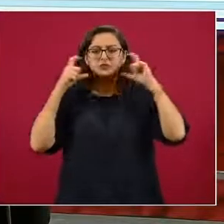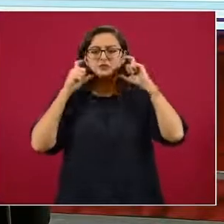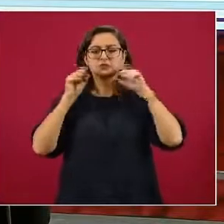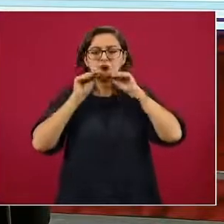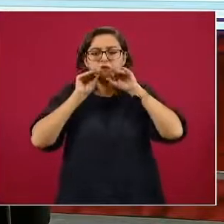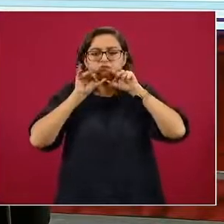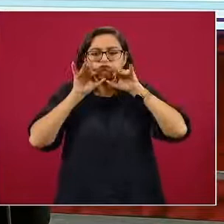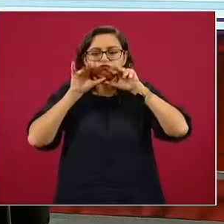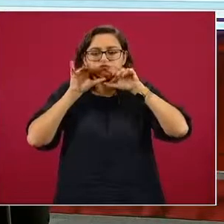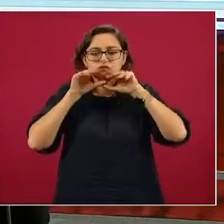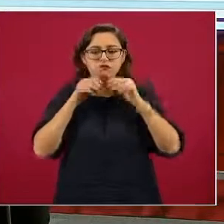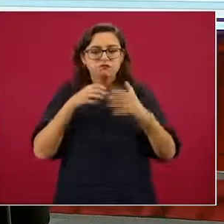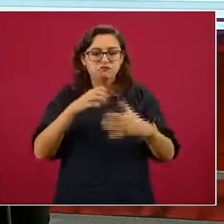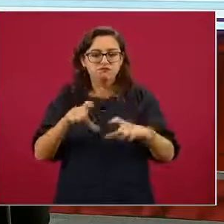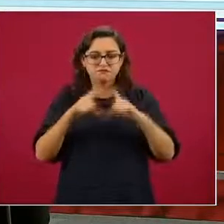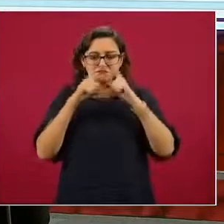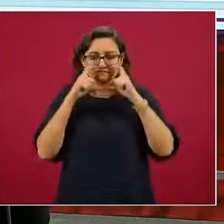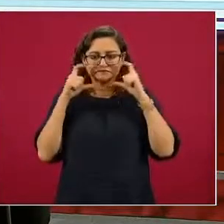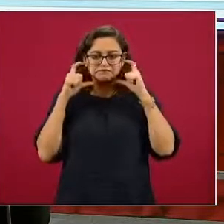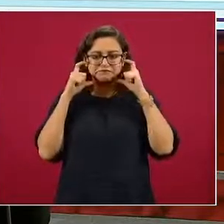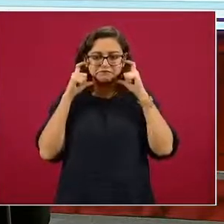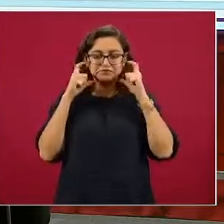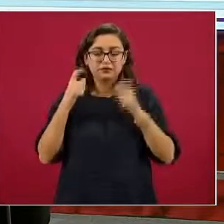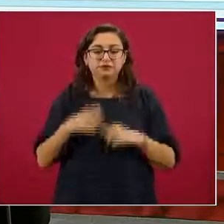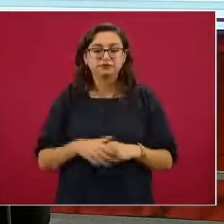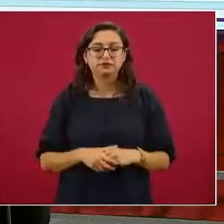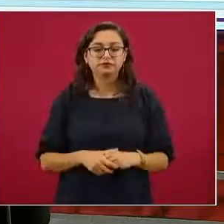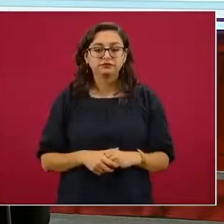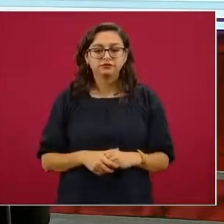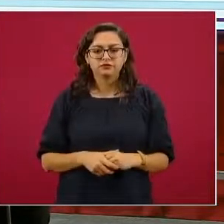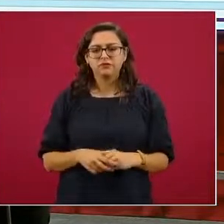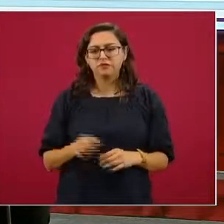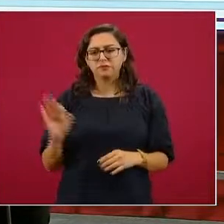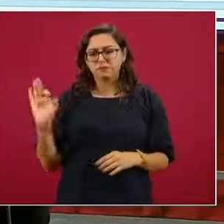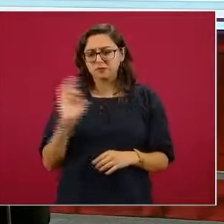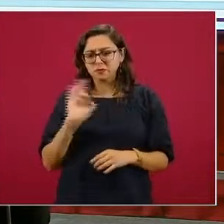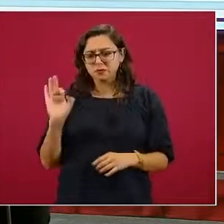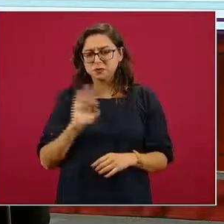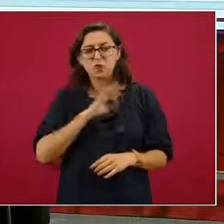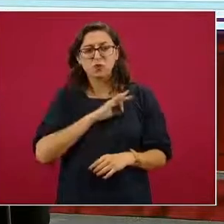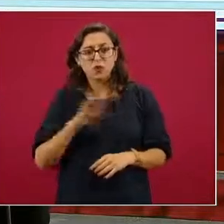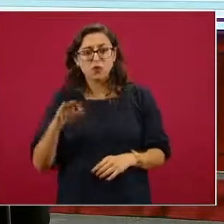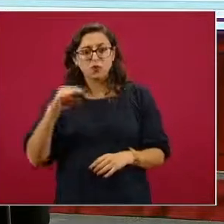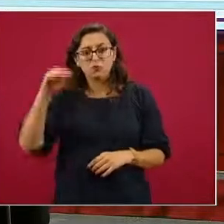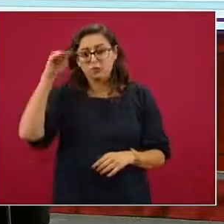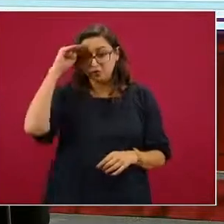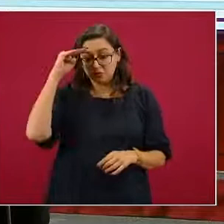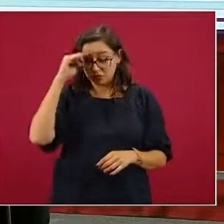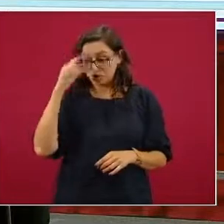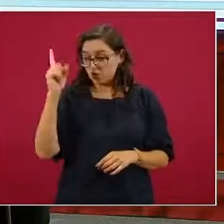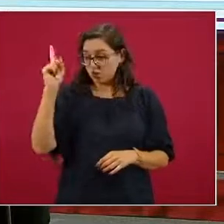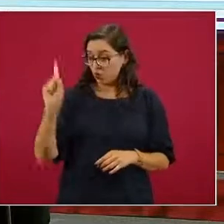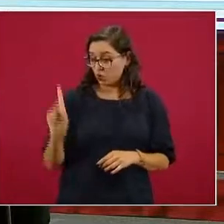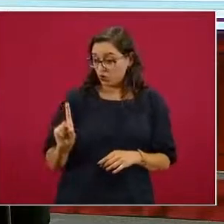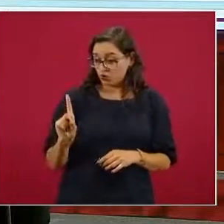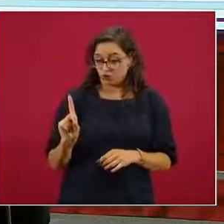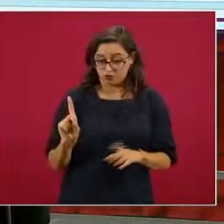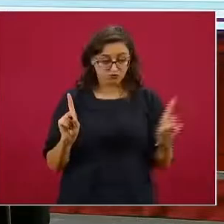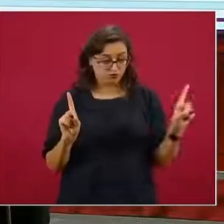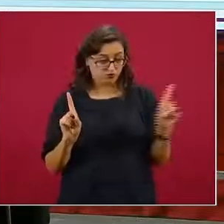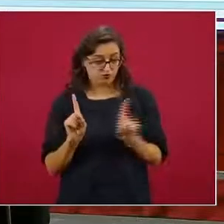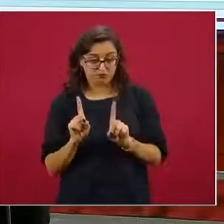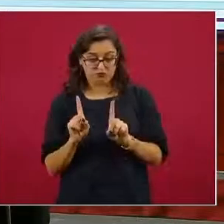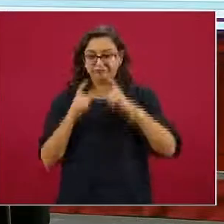partículas líquidas. En forma muy mecánica, uno podría pensar, aquí está un individuo, ponte el